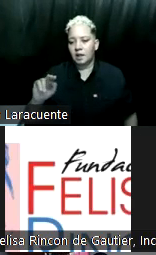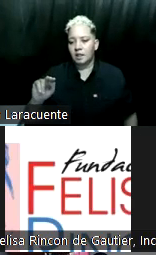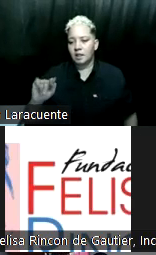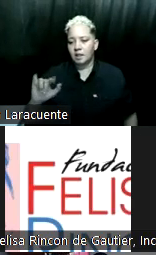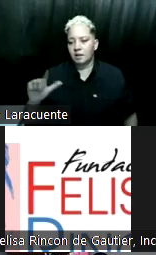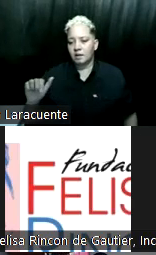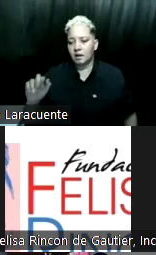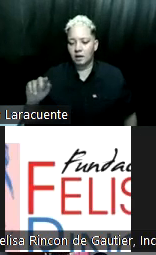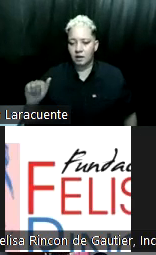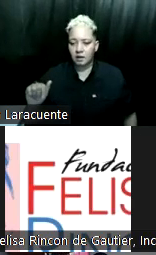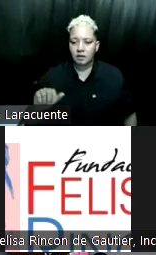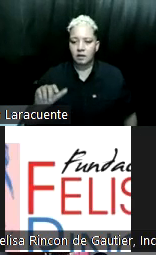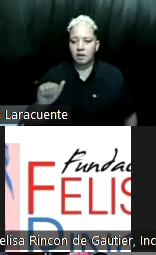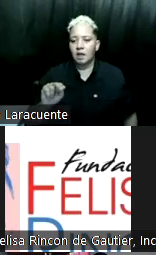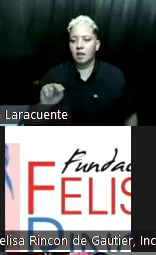Corbalán y los